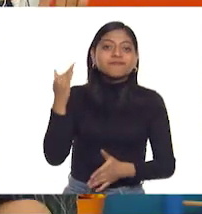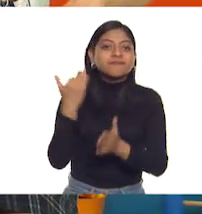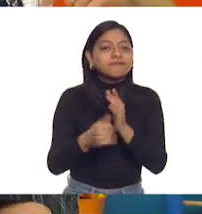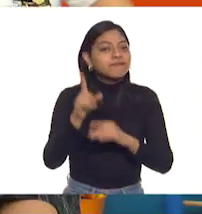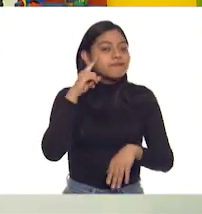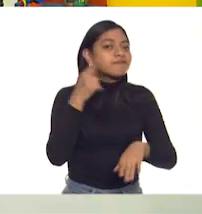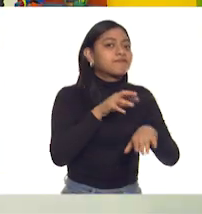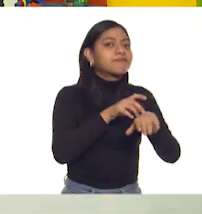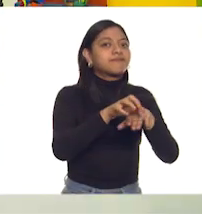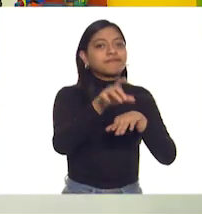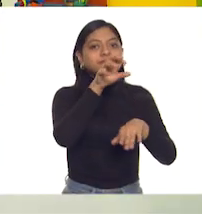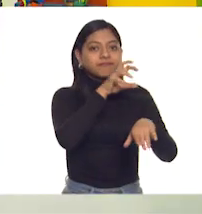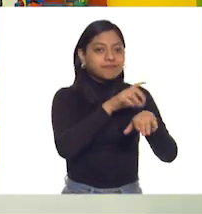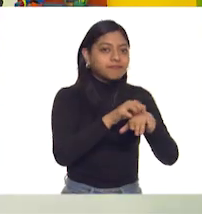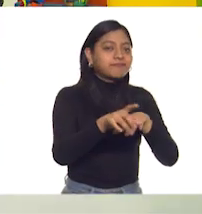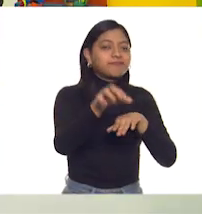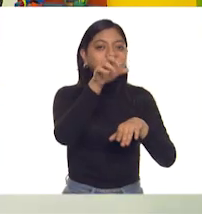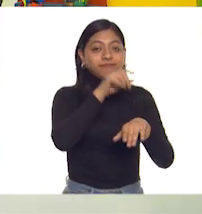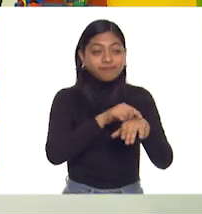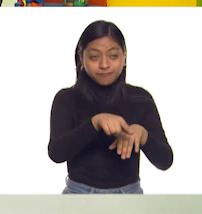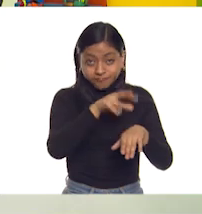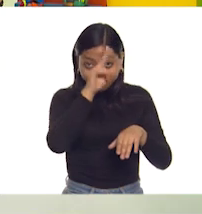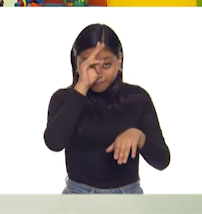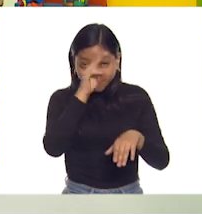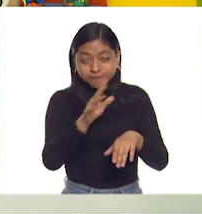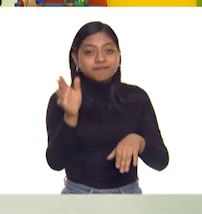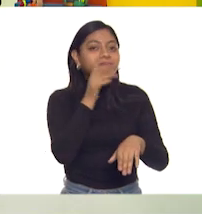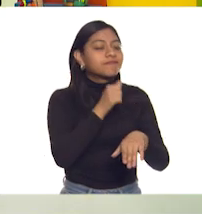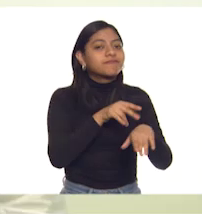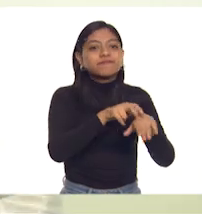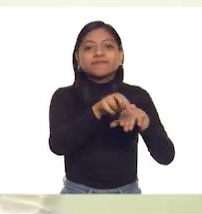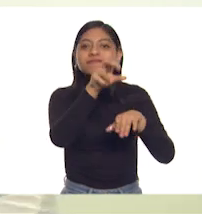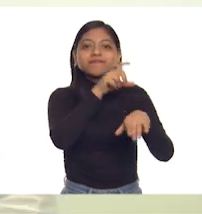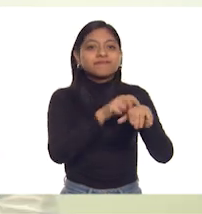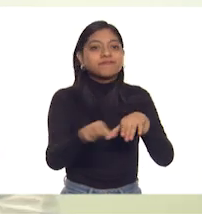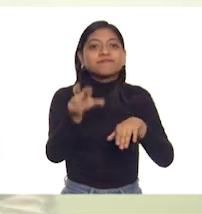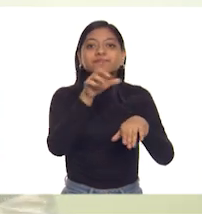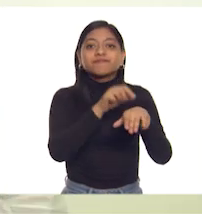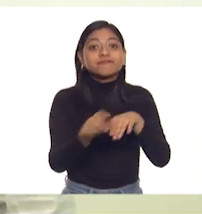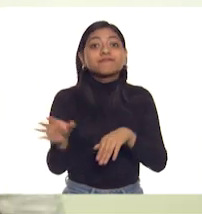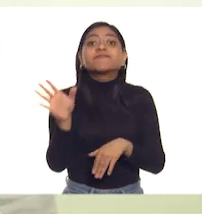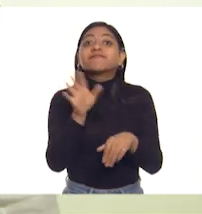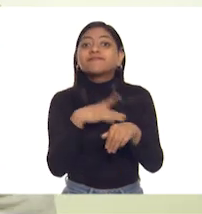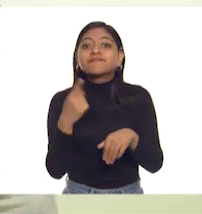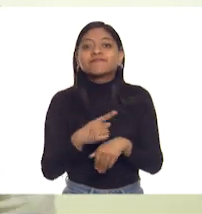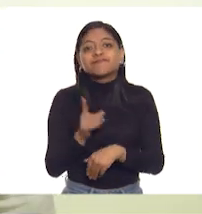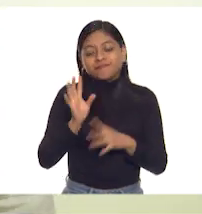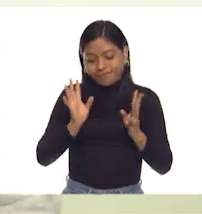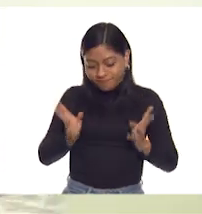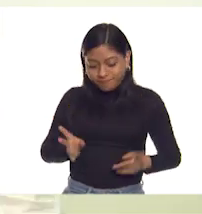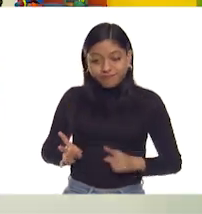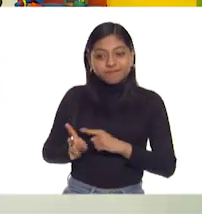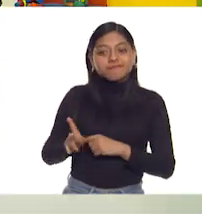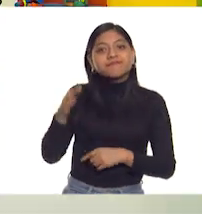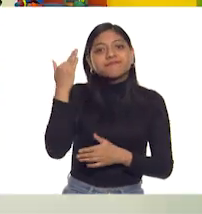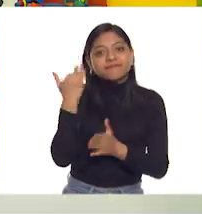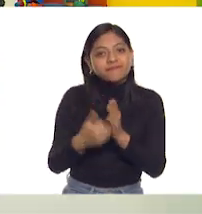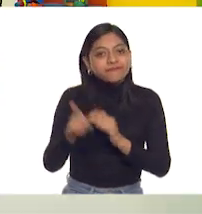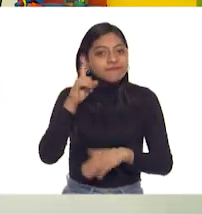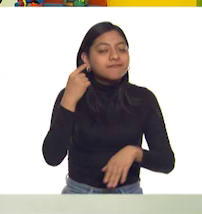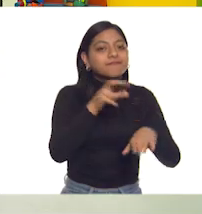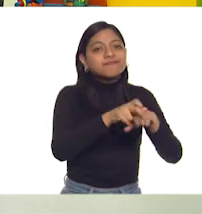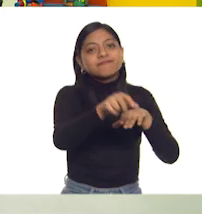andar. La cucaracha, ya no puede caminar. ¿Por qué no tiene? ¿Por qué le falta? Una pata para andar.